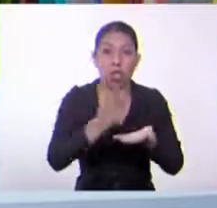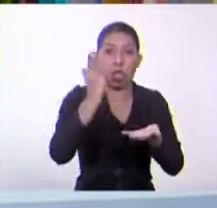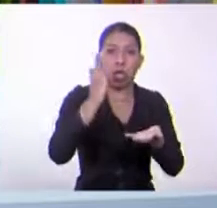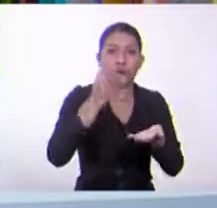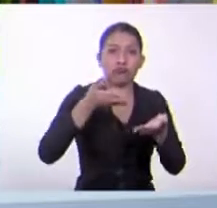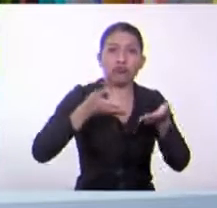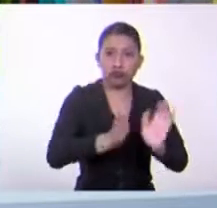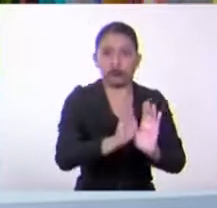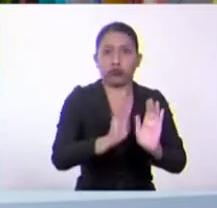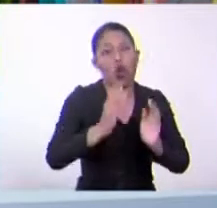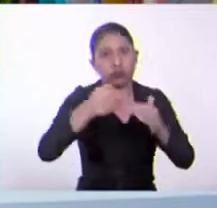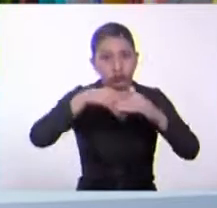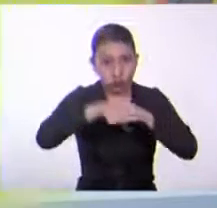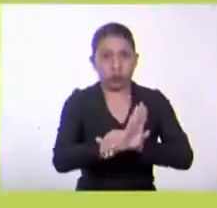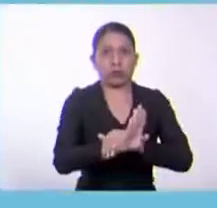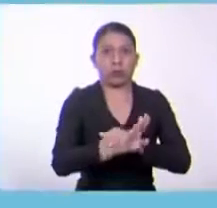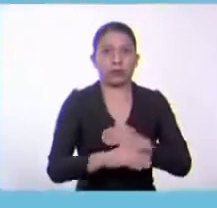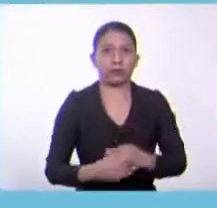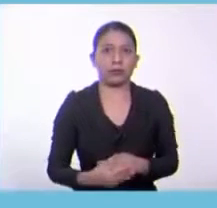ovíparos.